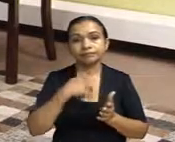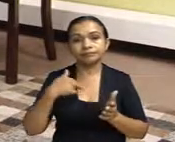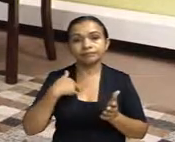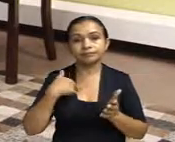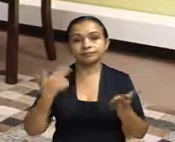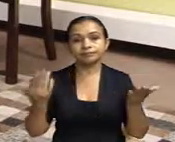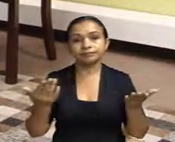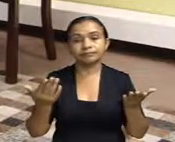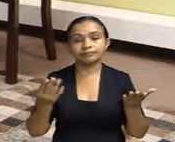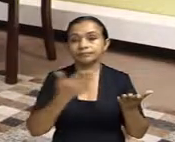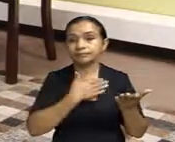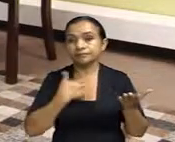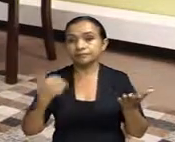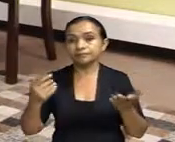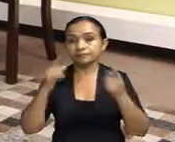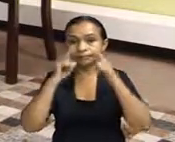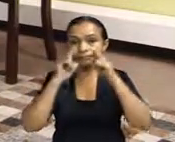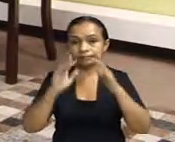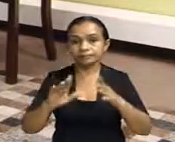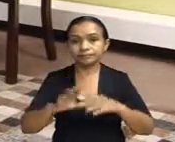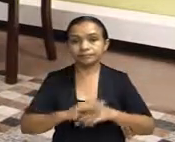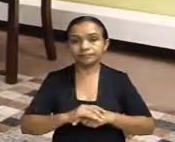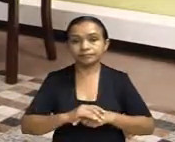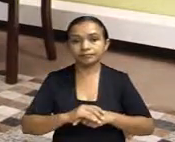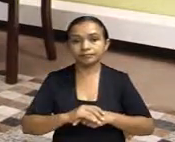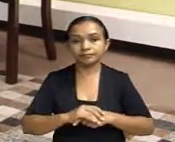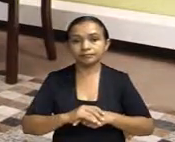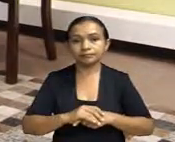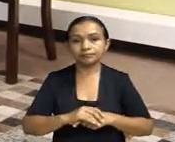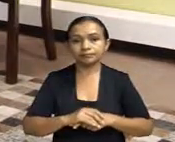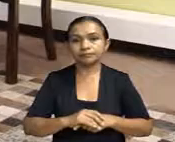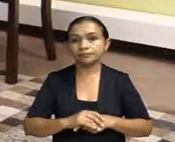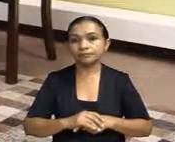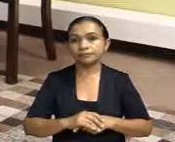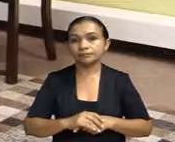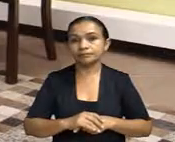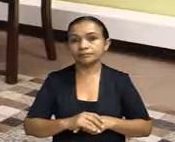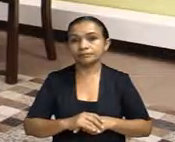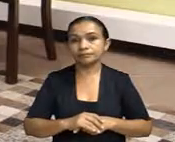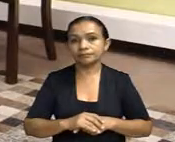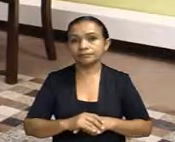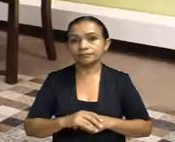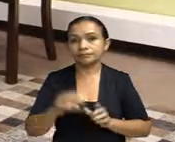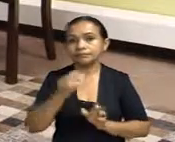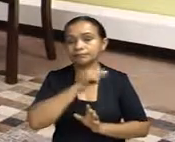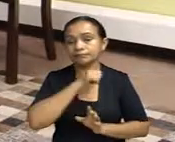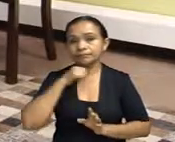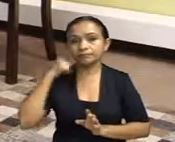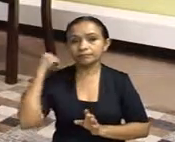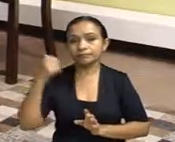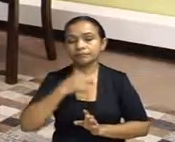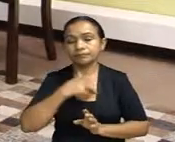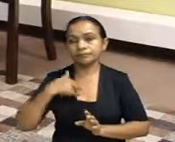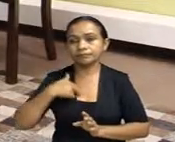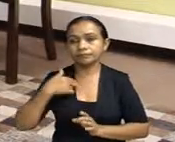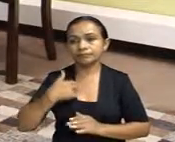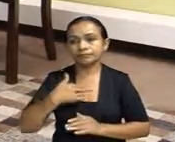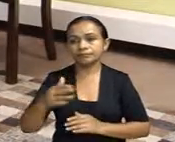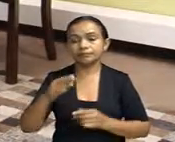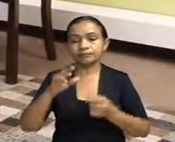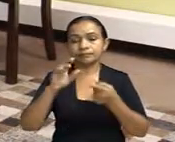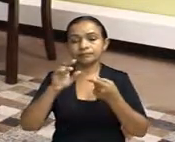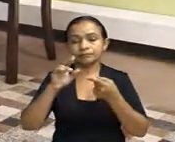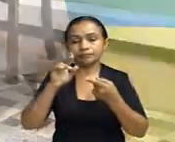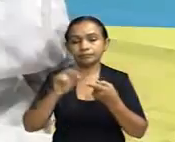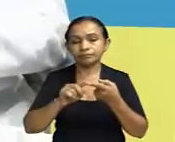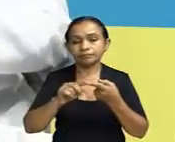qué preferible, pues, prevenir. Los exámenes de rutina ya rápido para prevenir esto, ¿cuáles son los que se pueden hacer periódicamente? Perfil